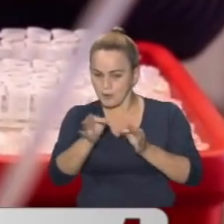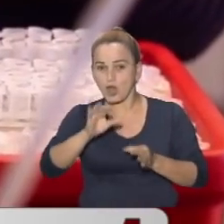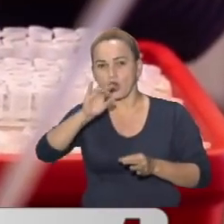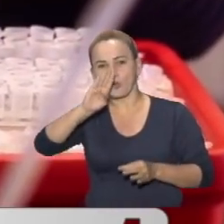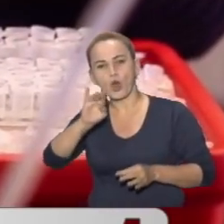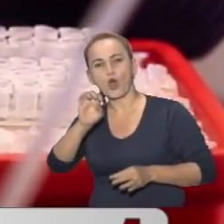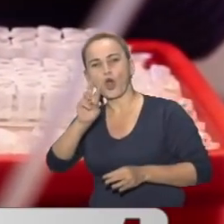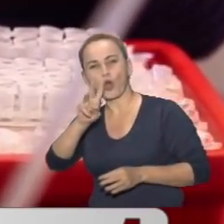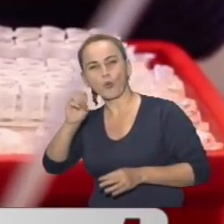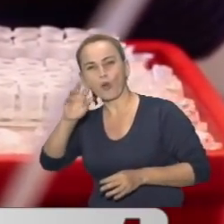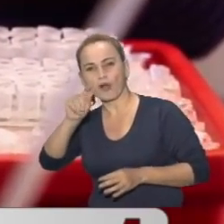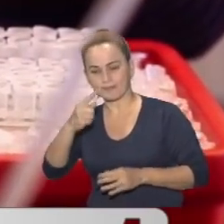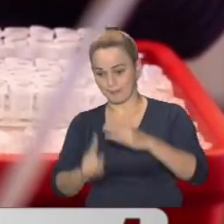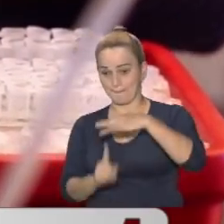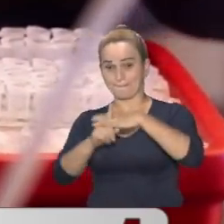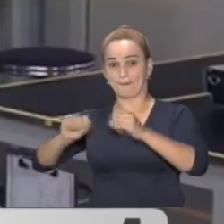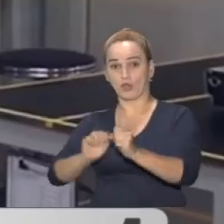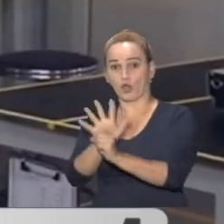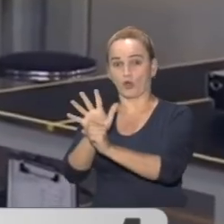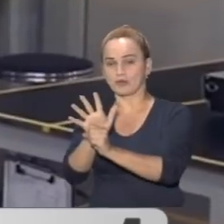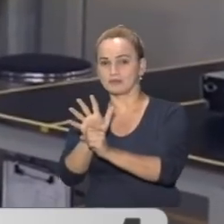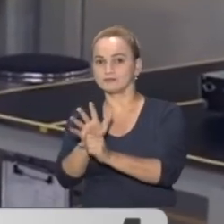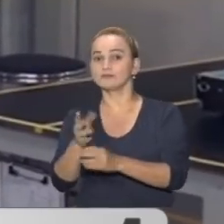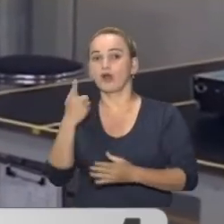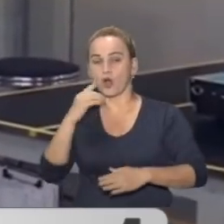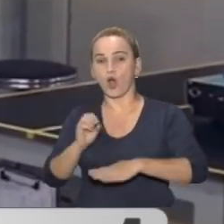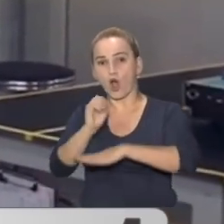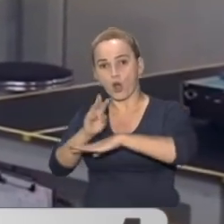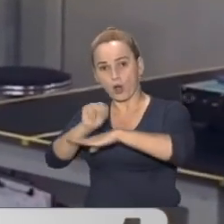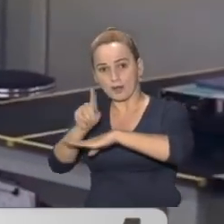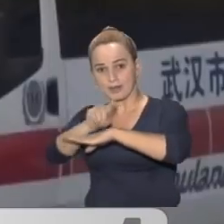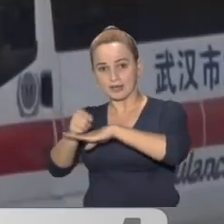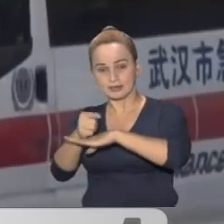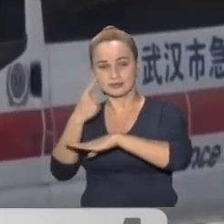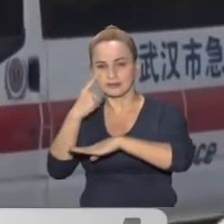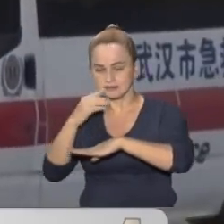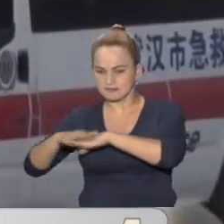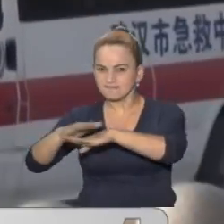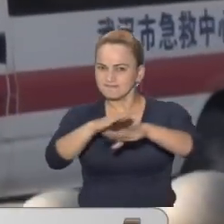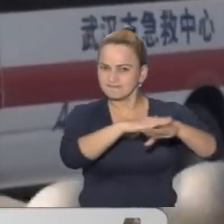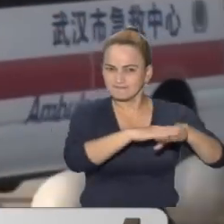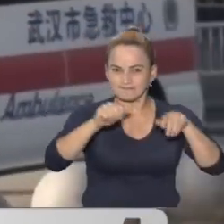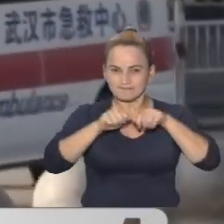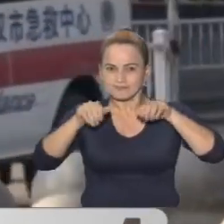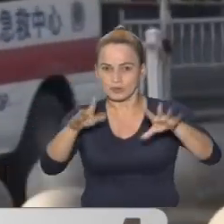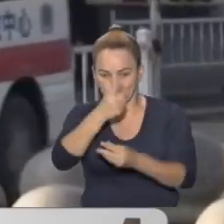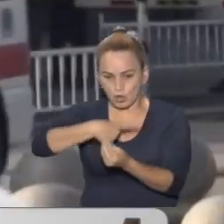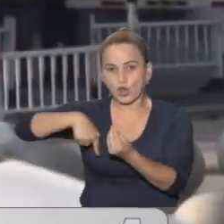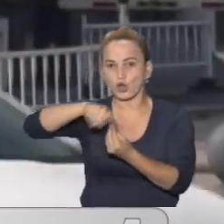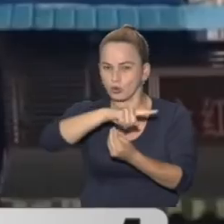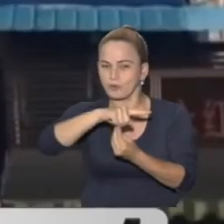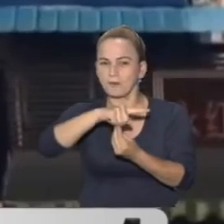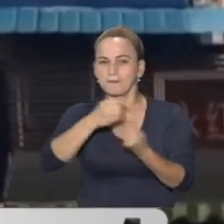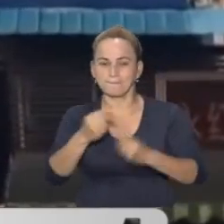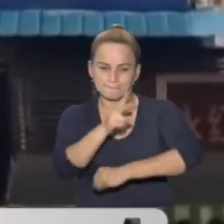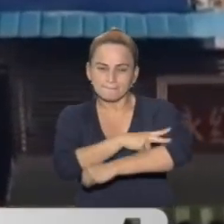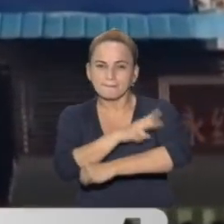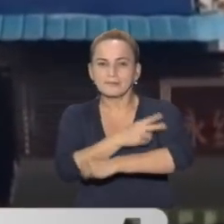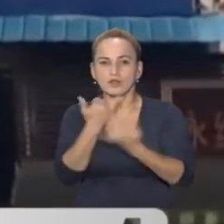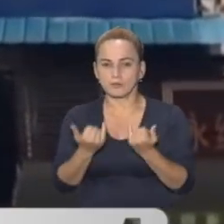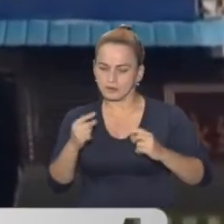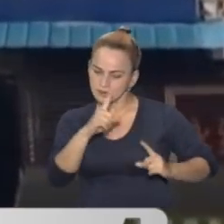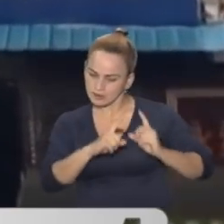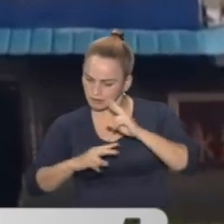estudio sobre los orígenes del COVID-19, la Organización Mundial de la Salud busca lanzar un nuevo comité que reinicie otra serie